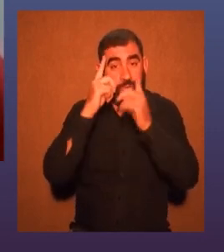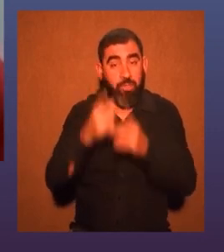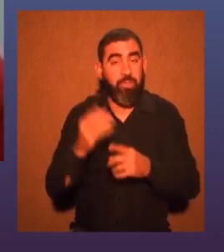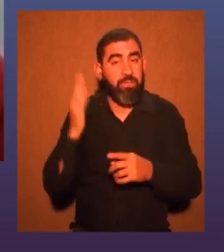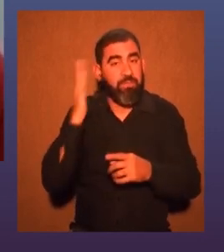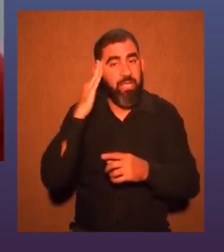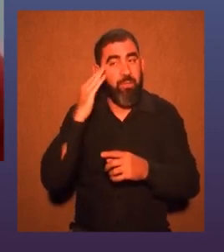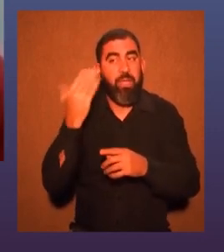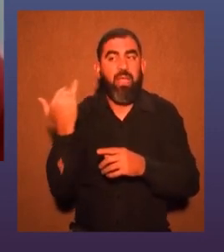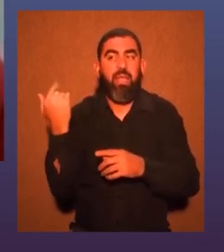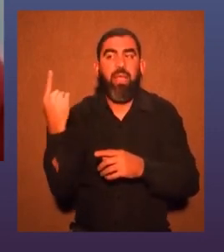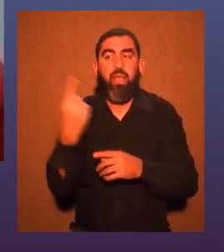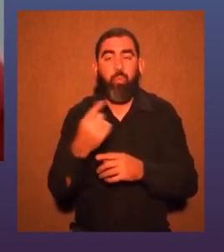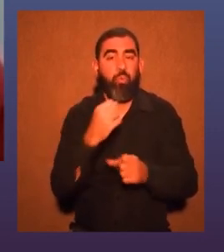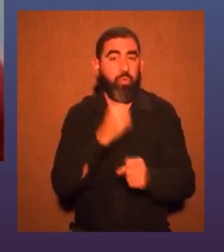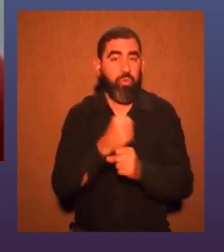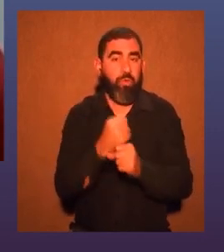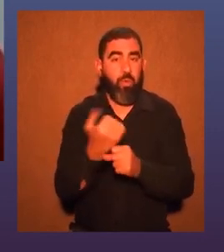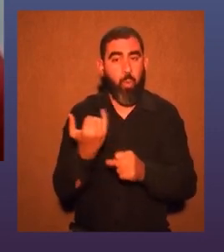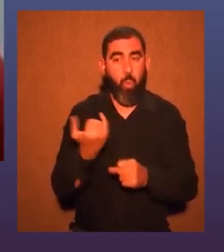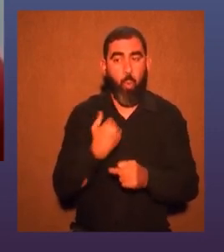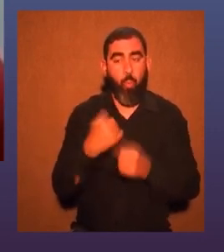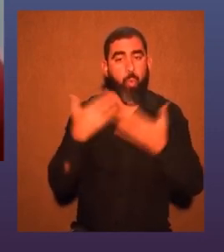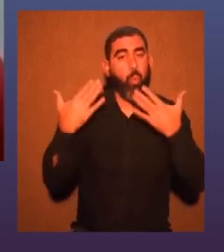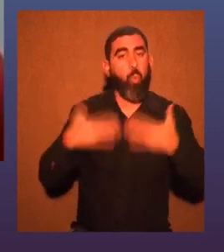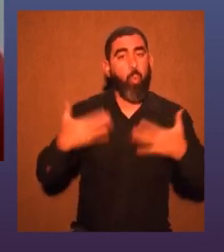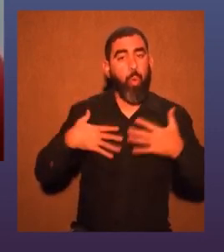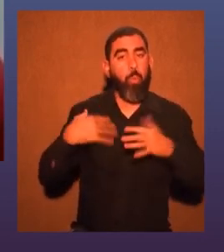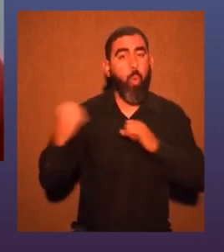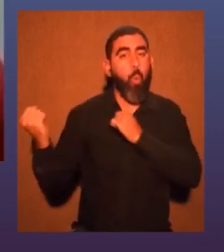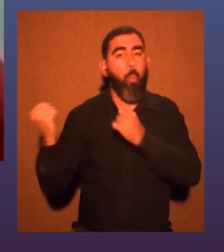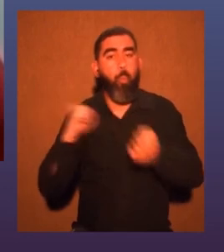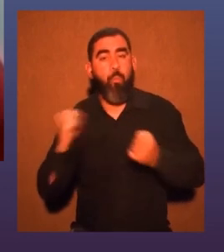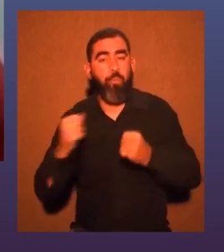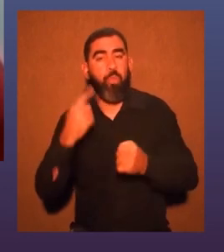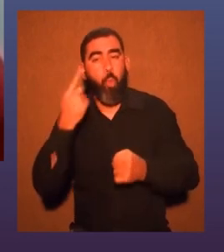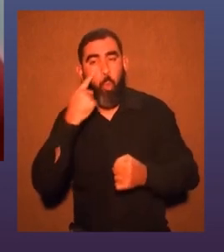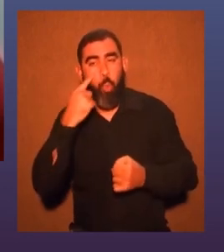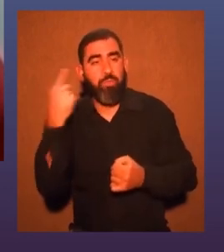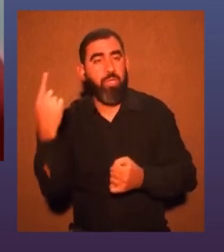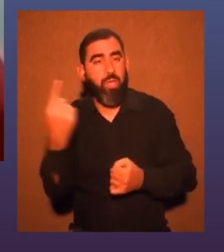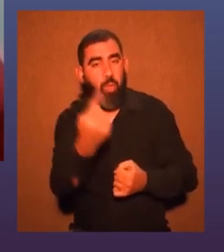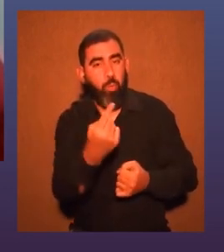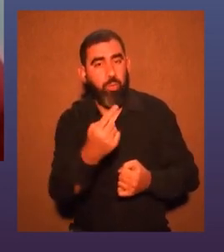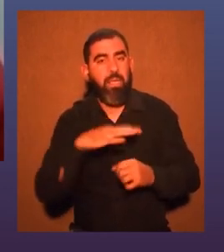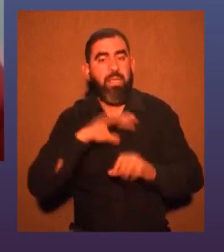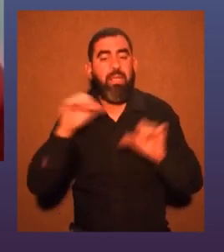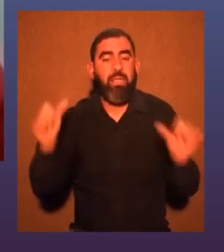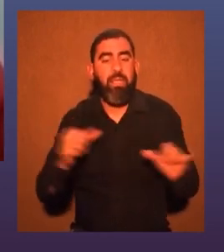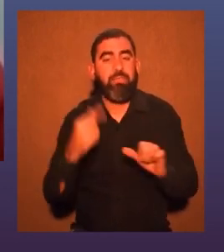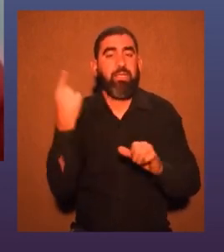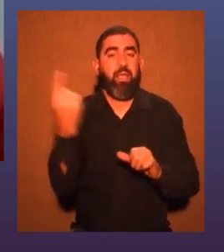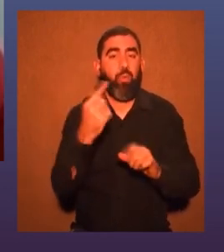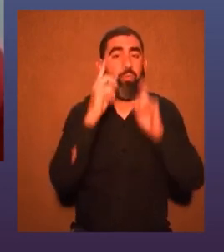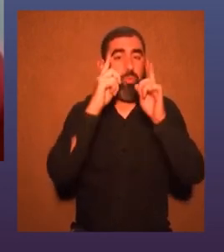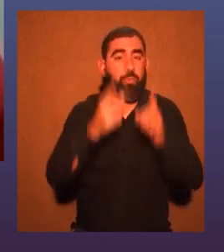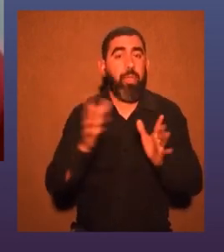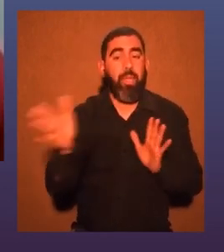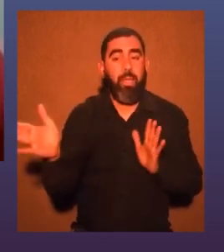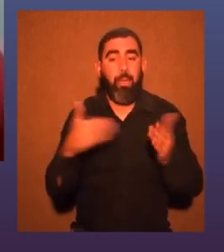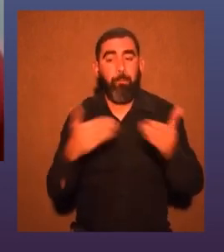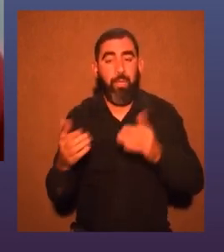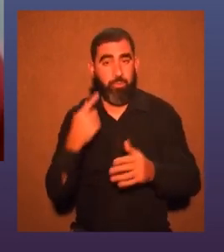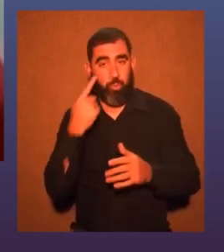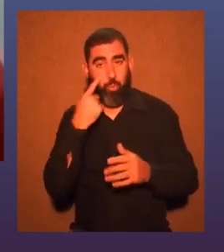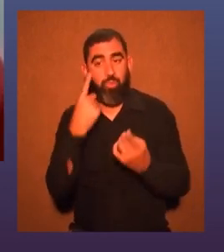cómo responde cada uno de ellos, ¿no? Cómo es el cuerpo de cada uno, cómo se mueve, qué gesto tiene, ¿no? El espacio, el